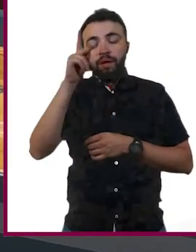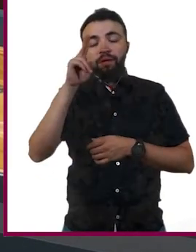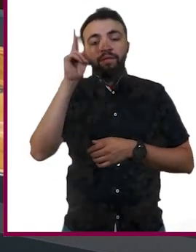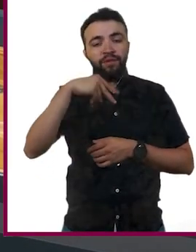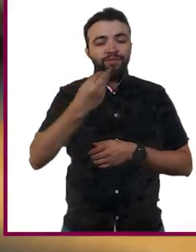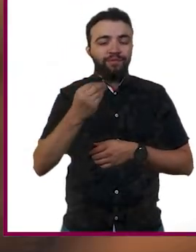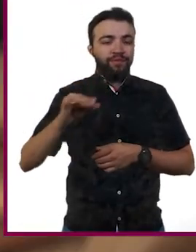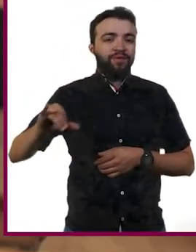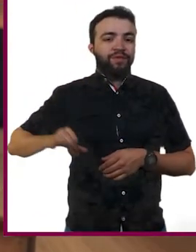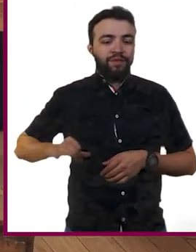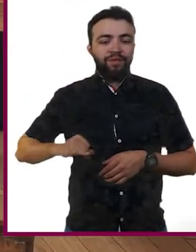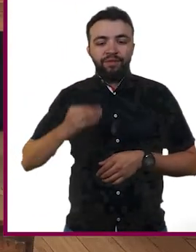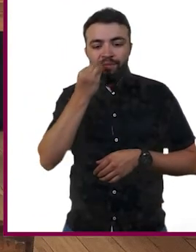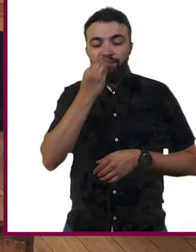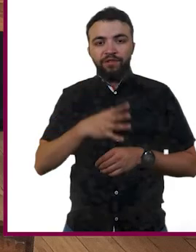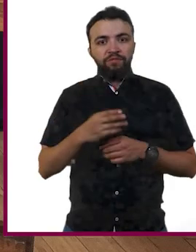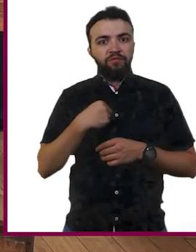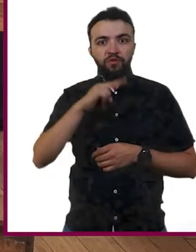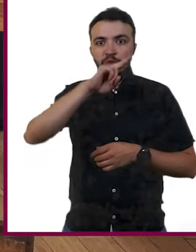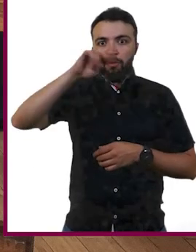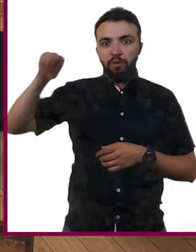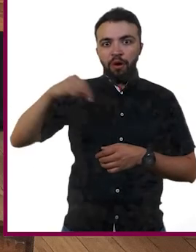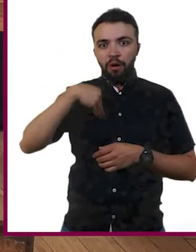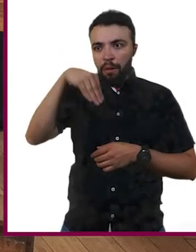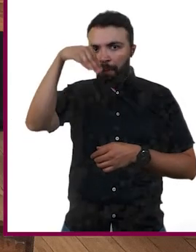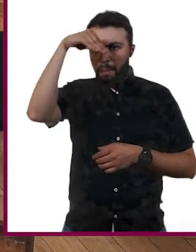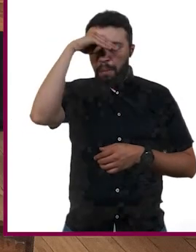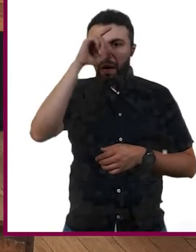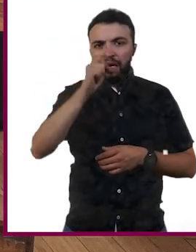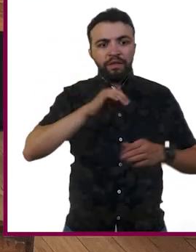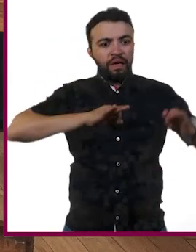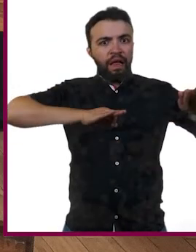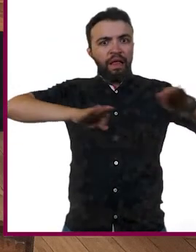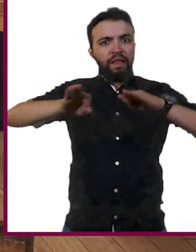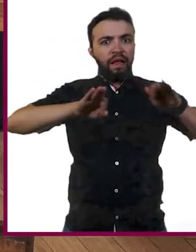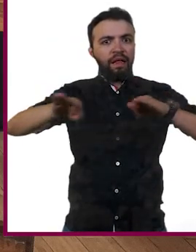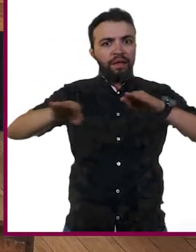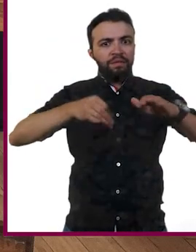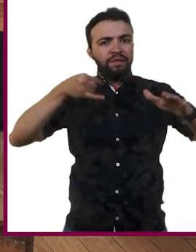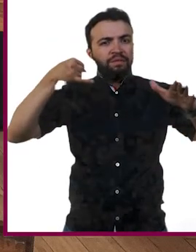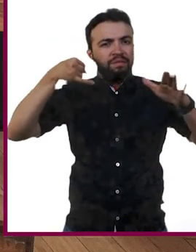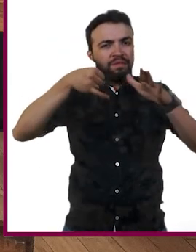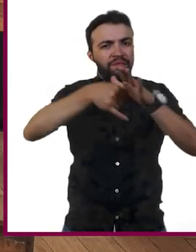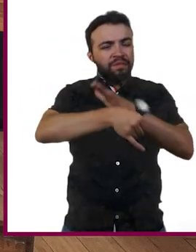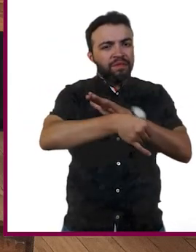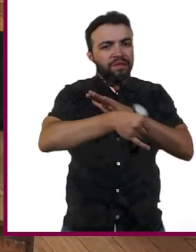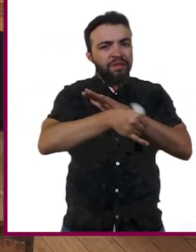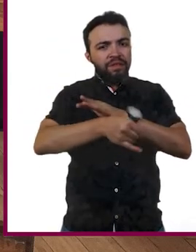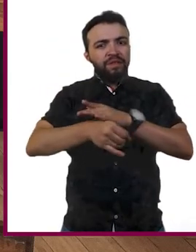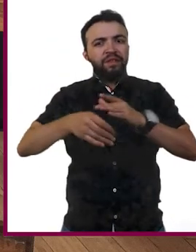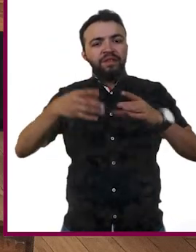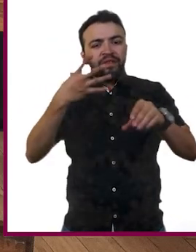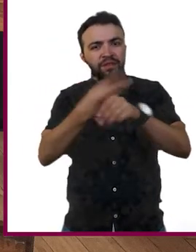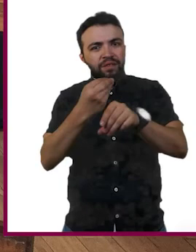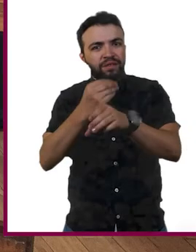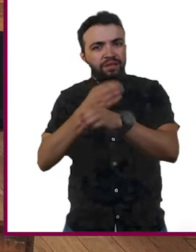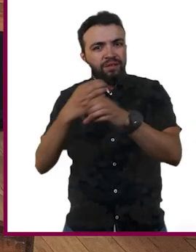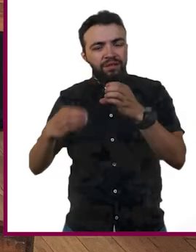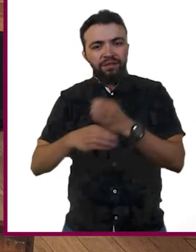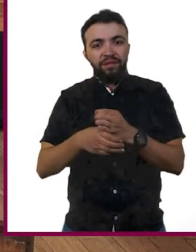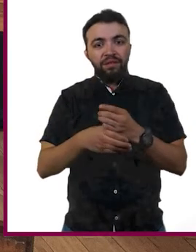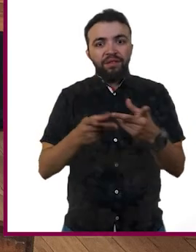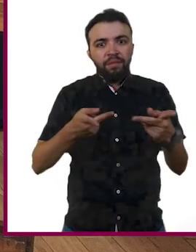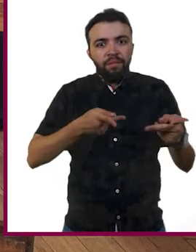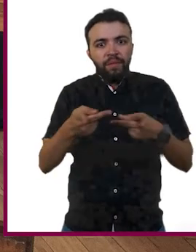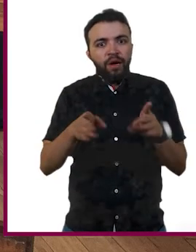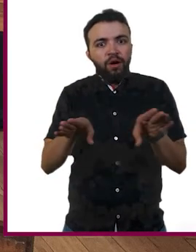profesión interesante. La verdad, nunca había pensado en todo el trabajo que hay detrás de cada instrumento musical, ni en todo el tiempo que